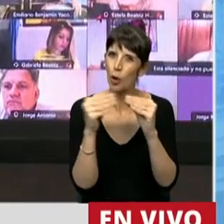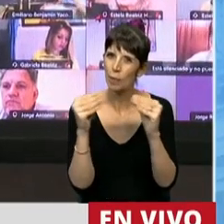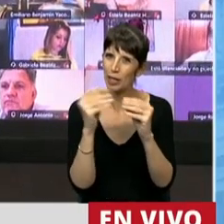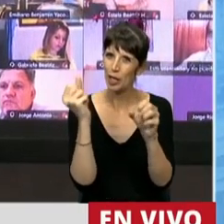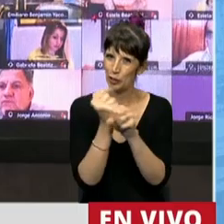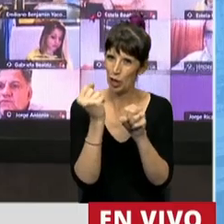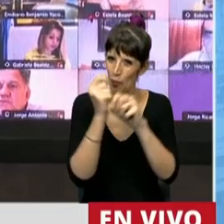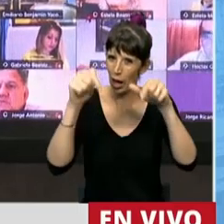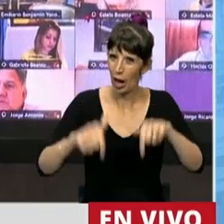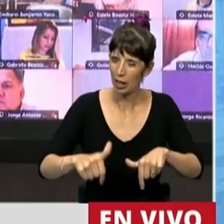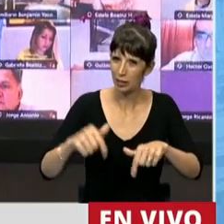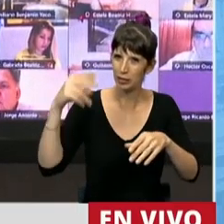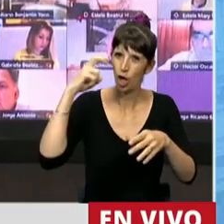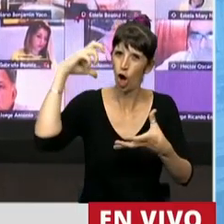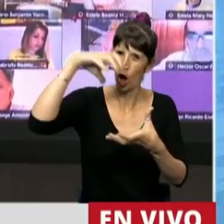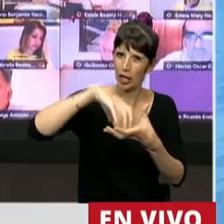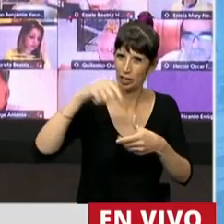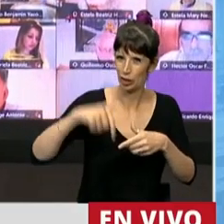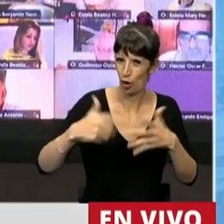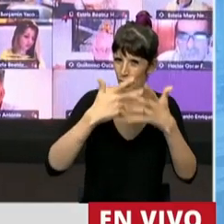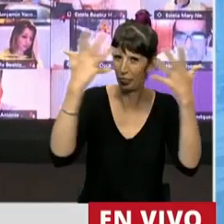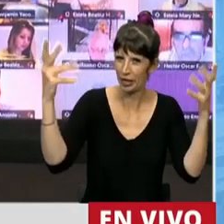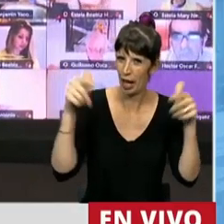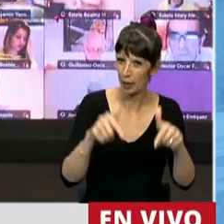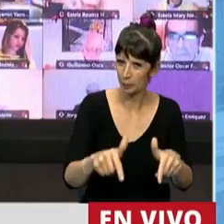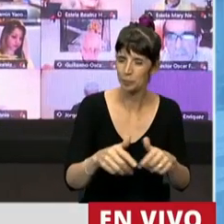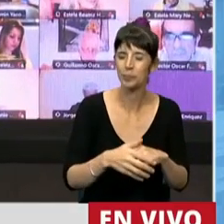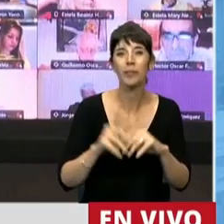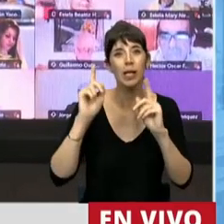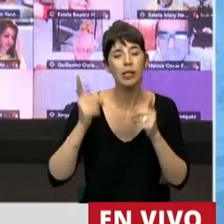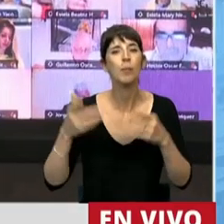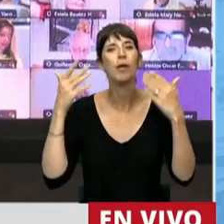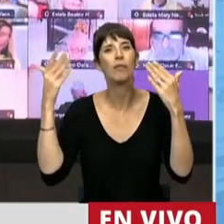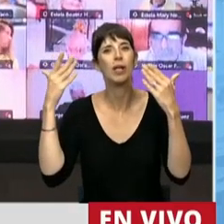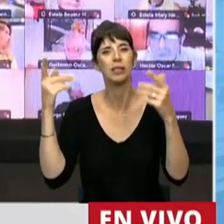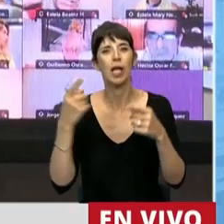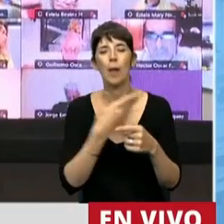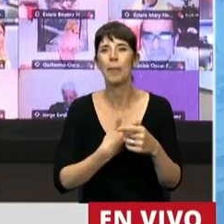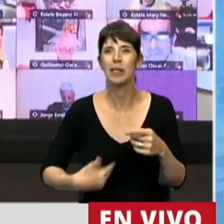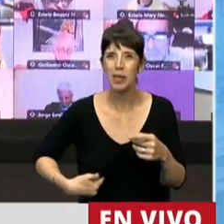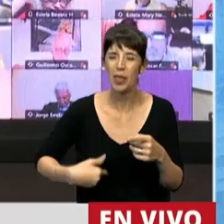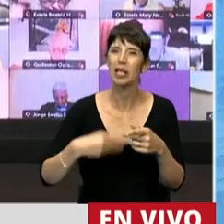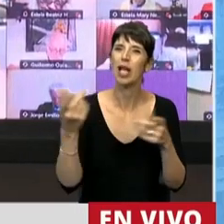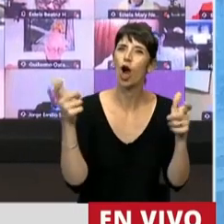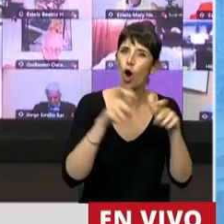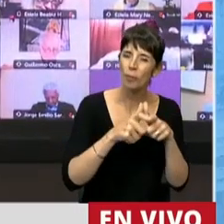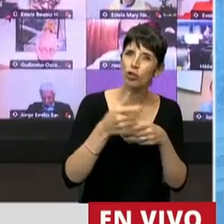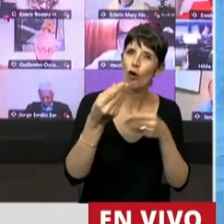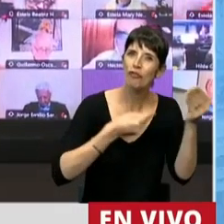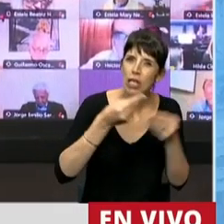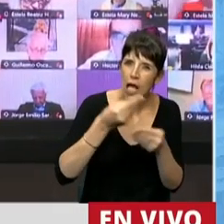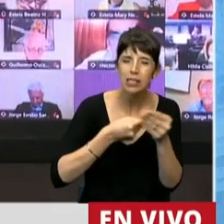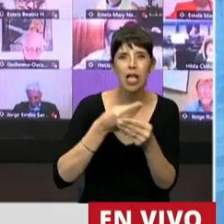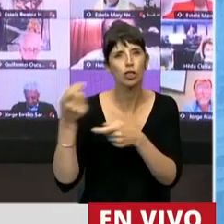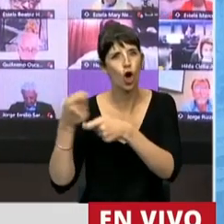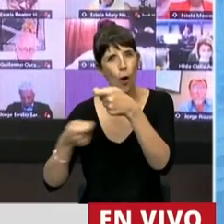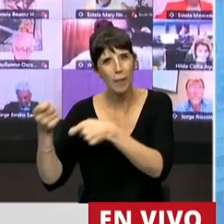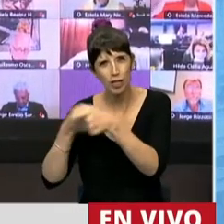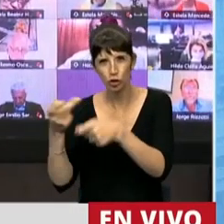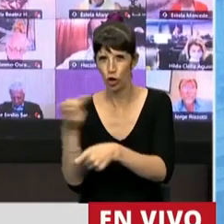día. También felicitar a las presidentas de las comisiones de finanzas y de comercio por su